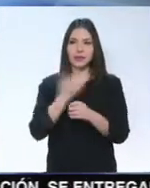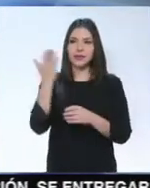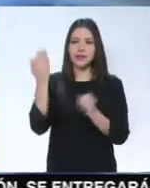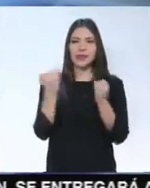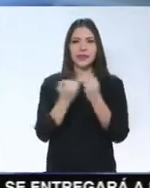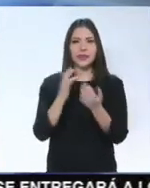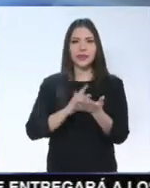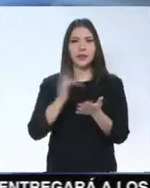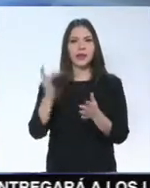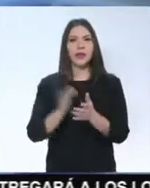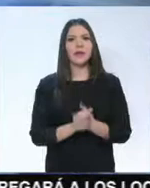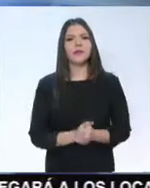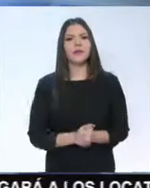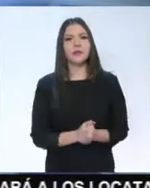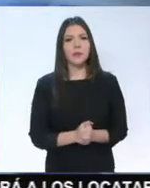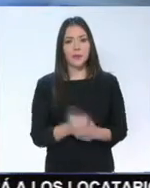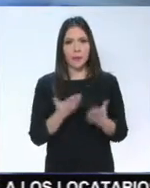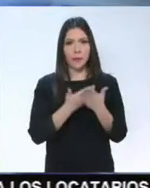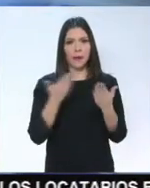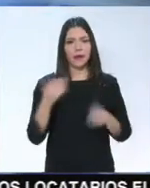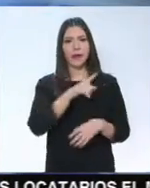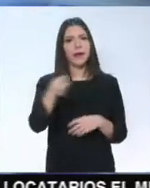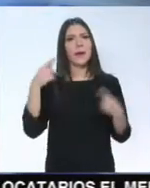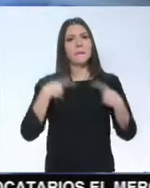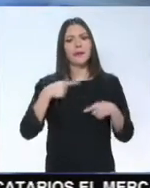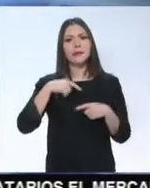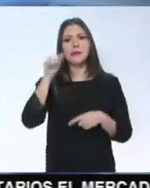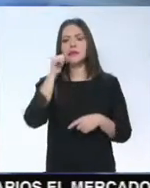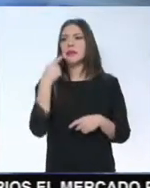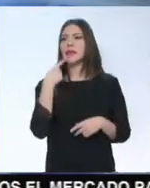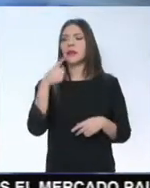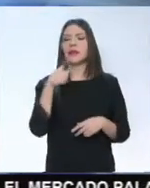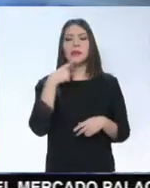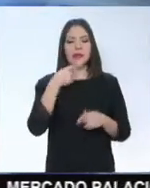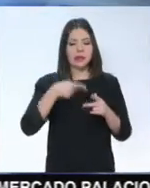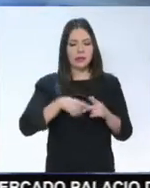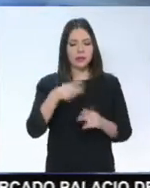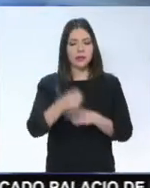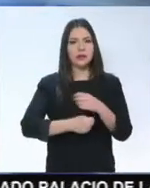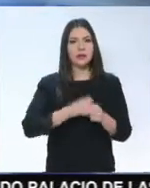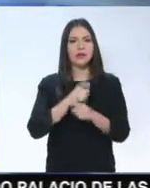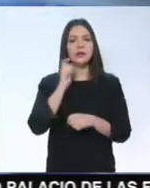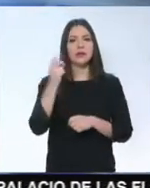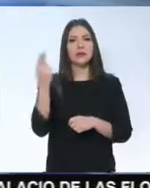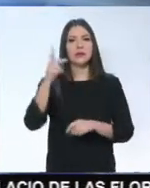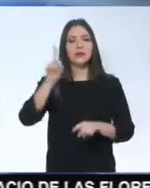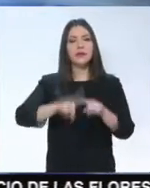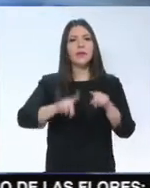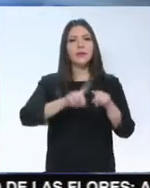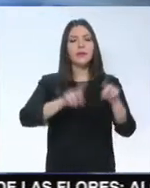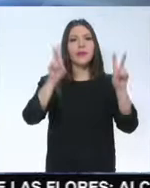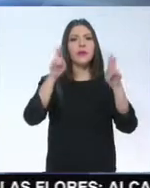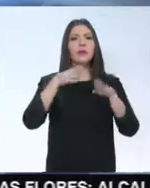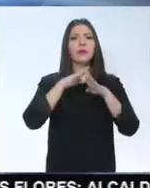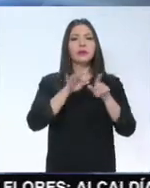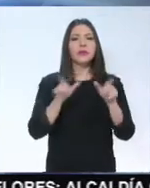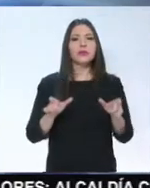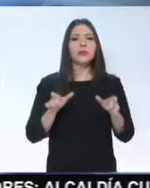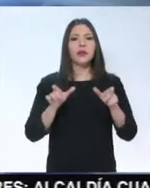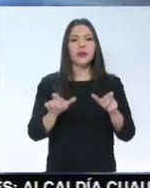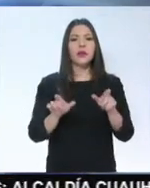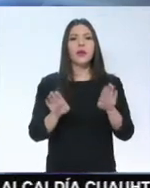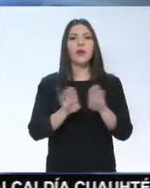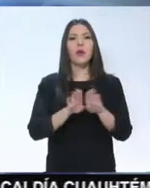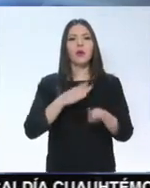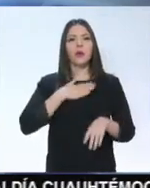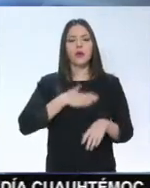principales demandas que hace pues la sociedad para iniciar este año es precisamente resolver los temas de seguridad y de impartición de justicia, una